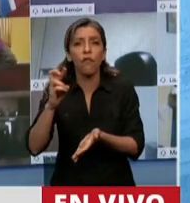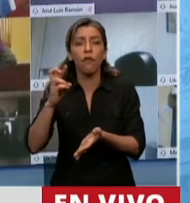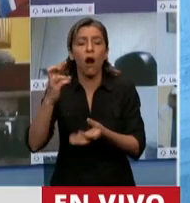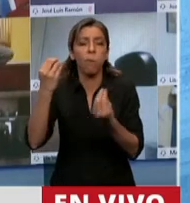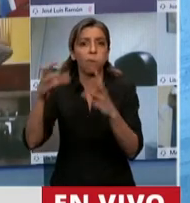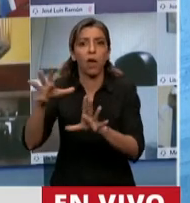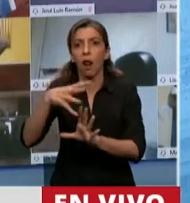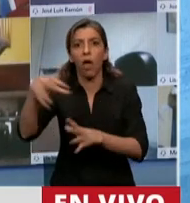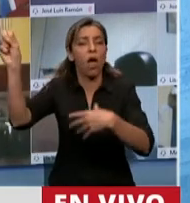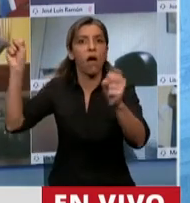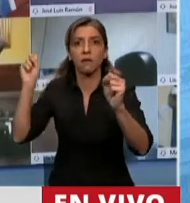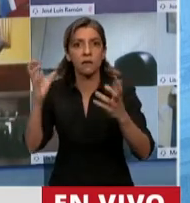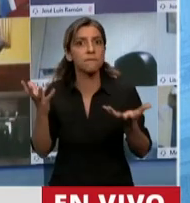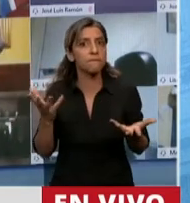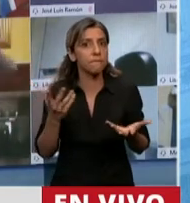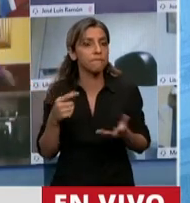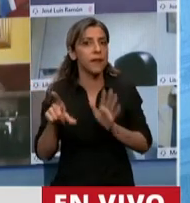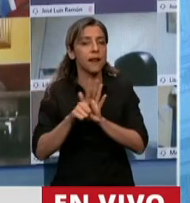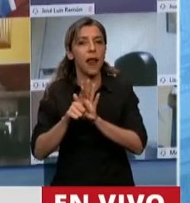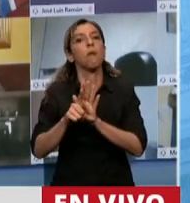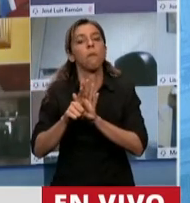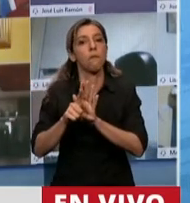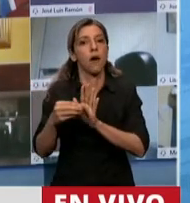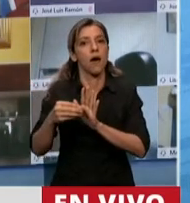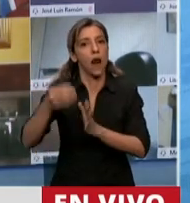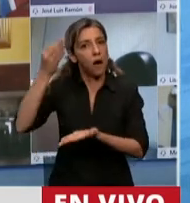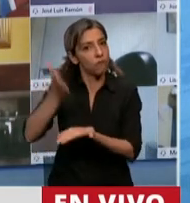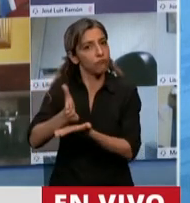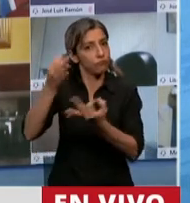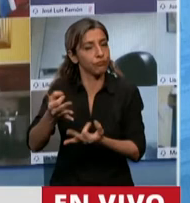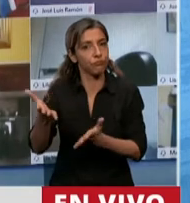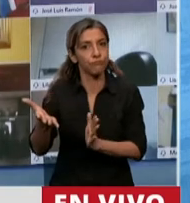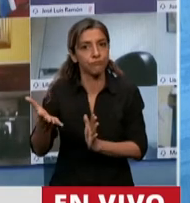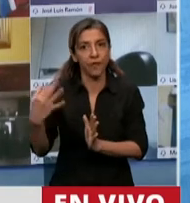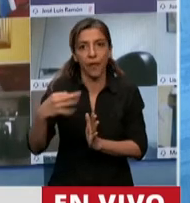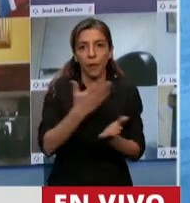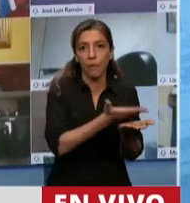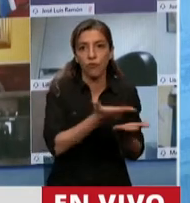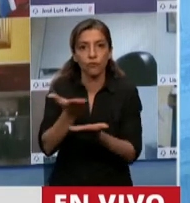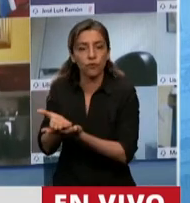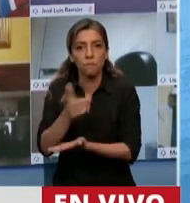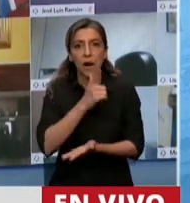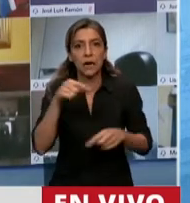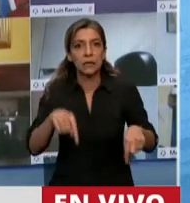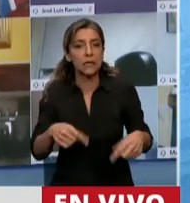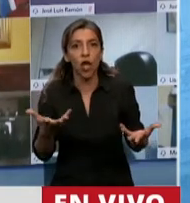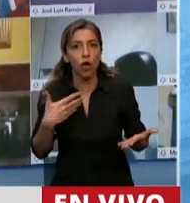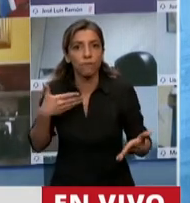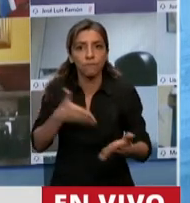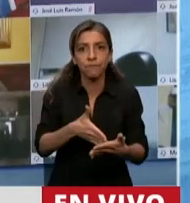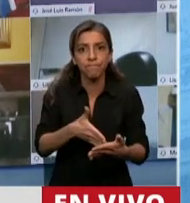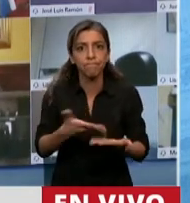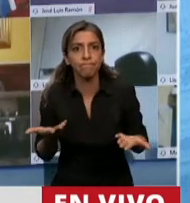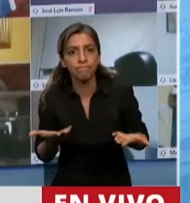Pero ¿saben quiénes son los que están interrumpiendo esto? Son ellos los que están hoy sentados ahí en el